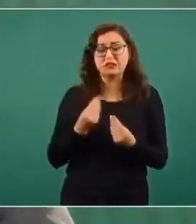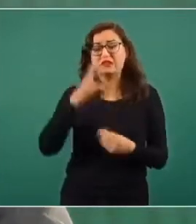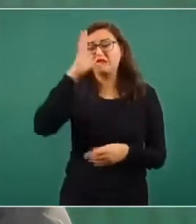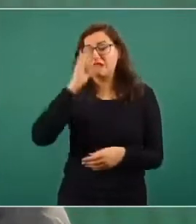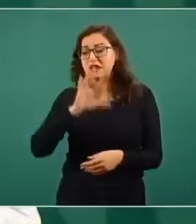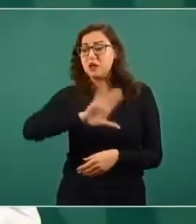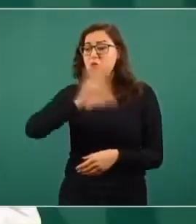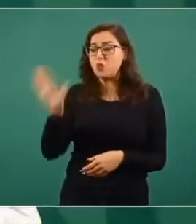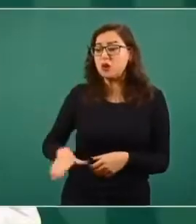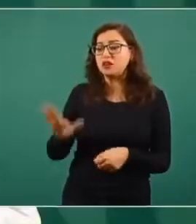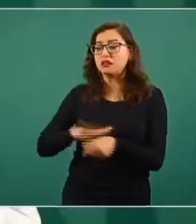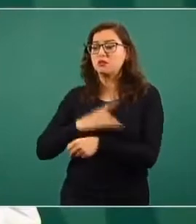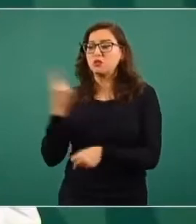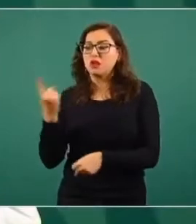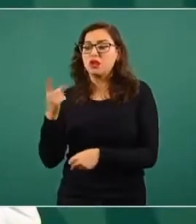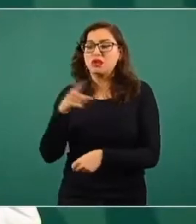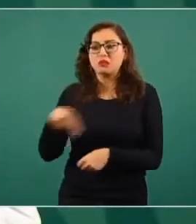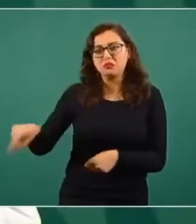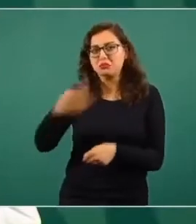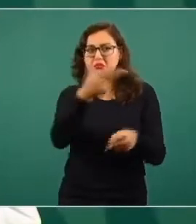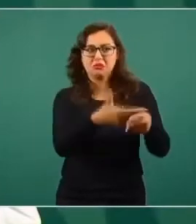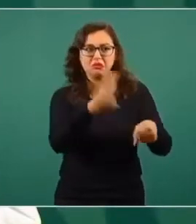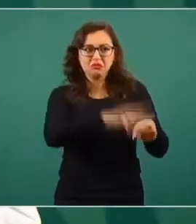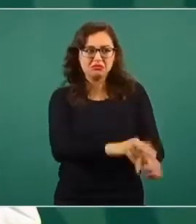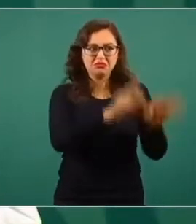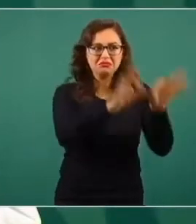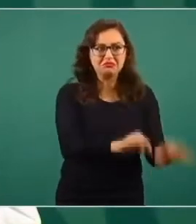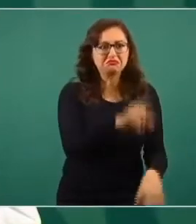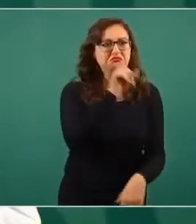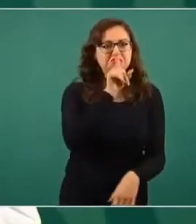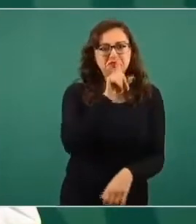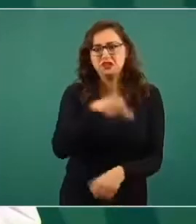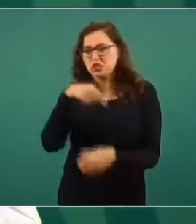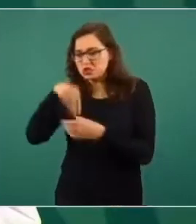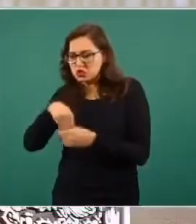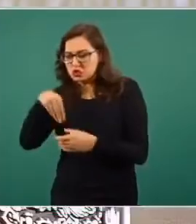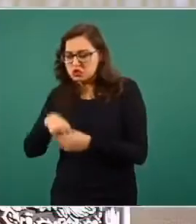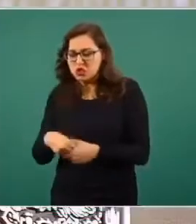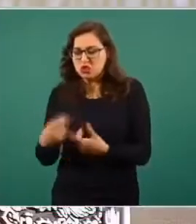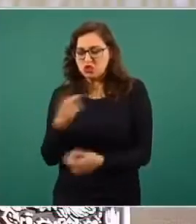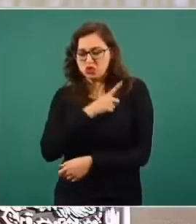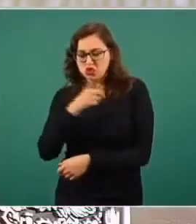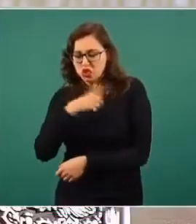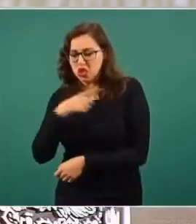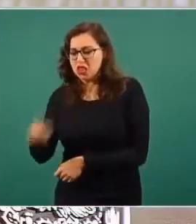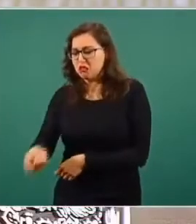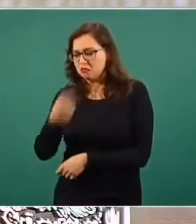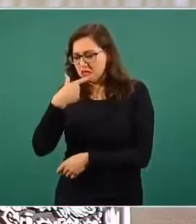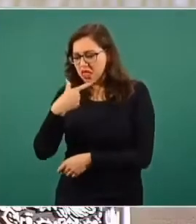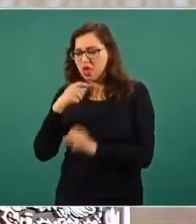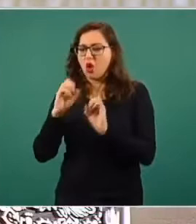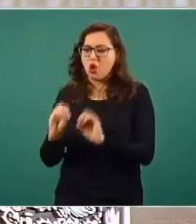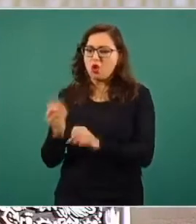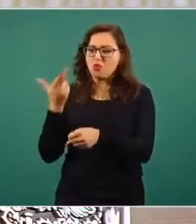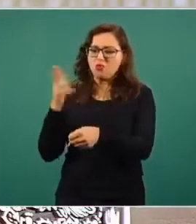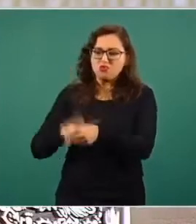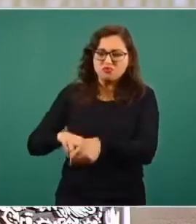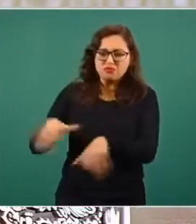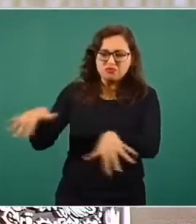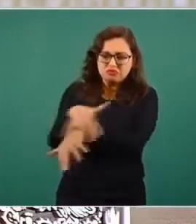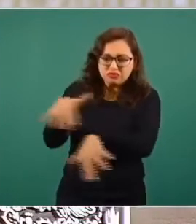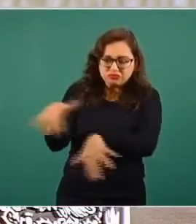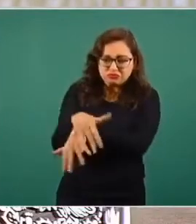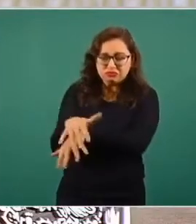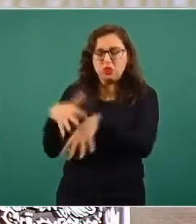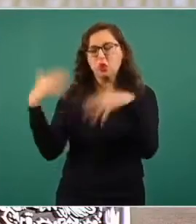porque si van a clínicas clandestinas o si se practican ellas mismas el aborto, como lo hemos visto en